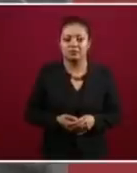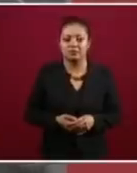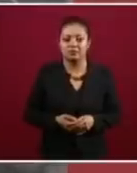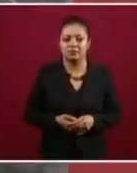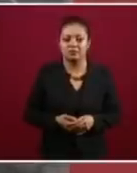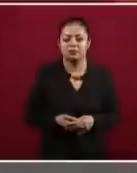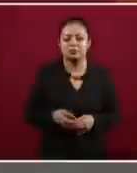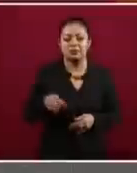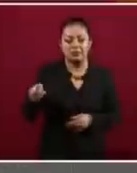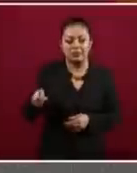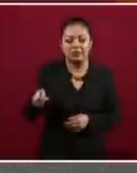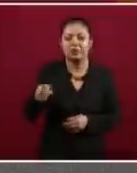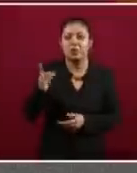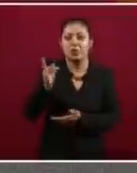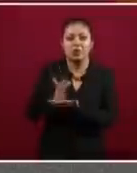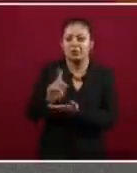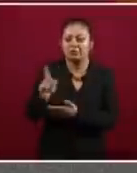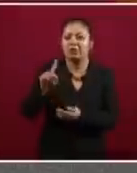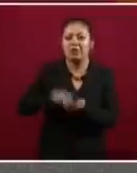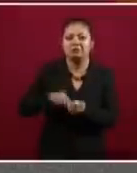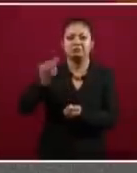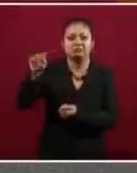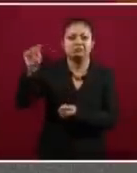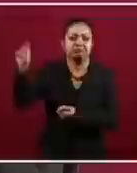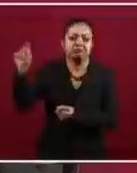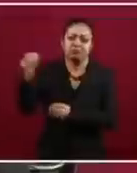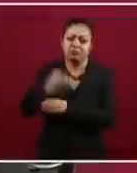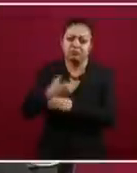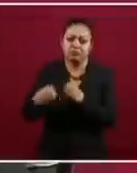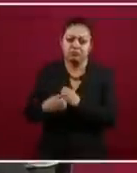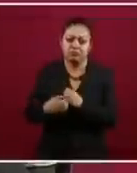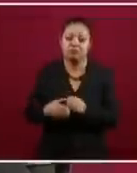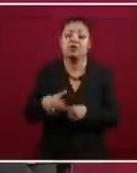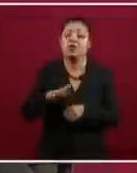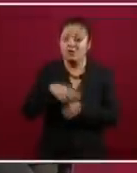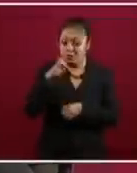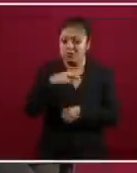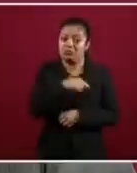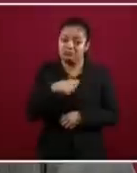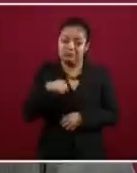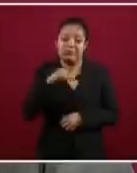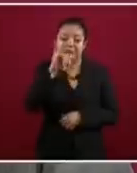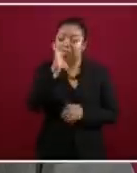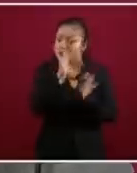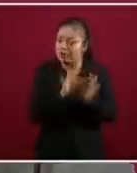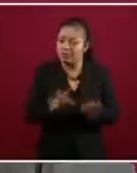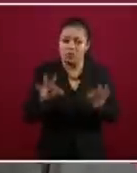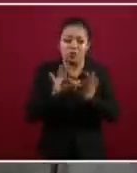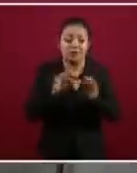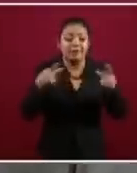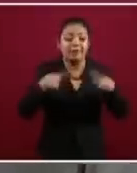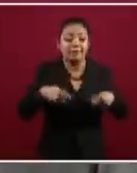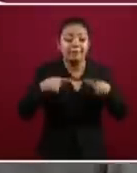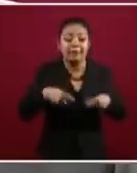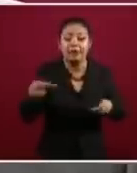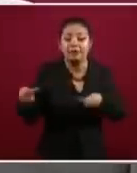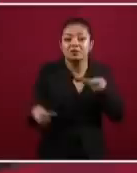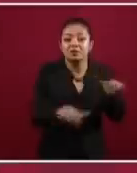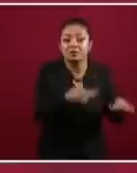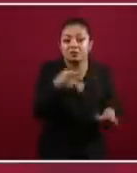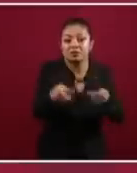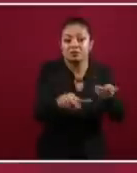Aparte de otras cosas. Entonces, sí nos importa la consulta. La gente